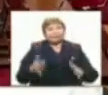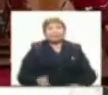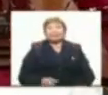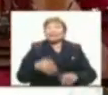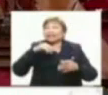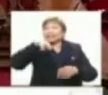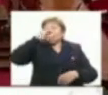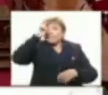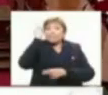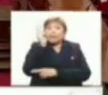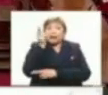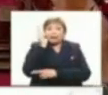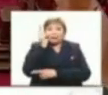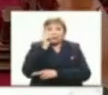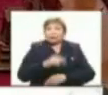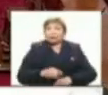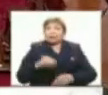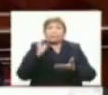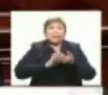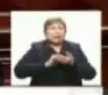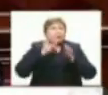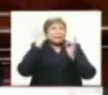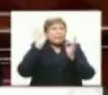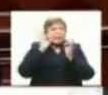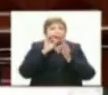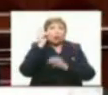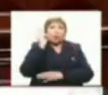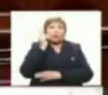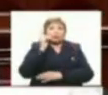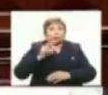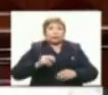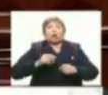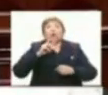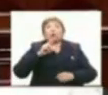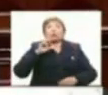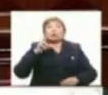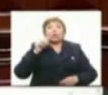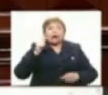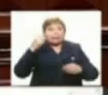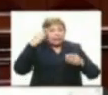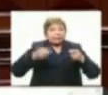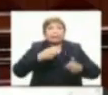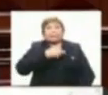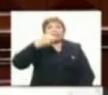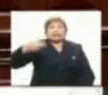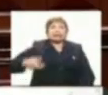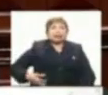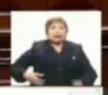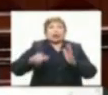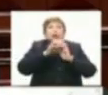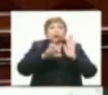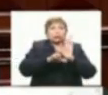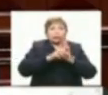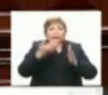Y que un maestro, más precisamente un maestro rural, es elegido para ser presidente constitucional